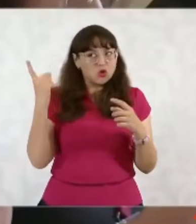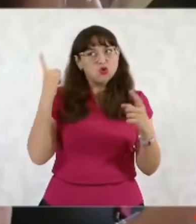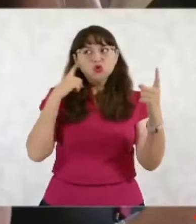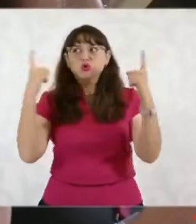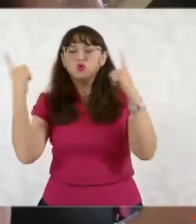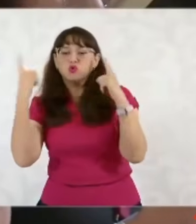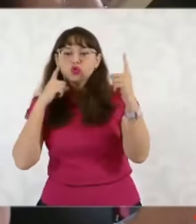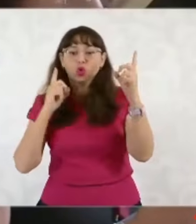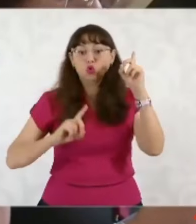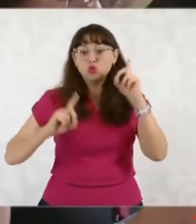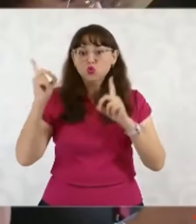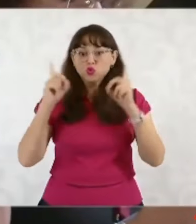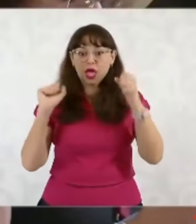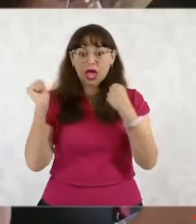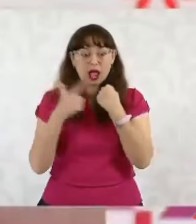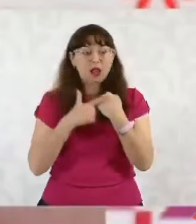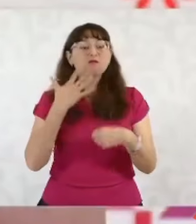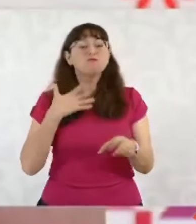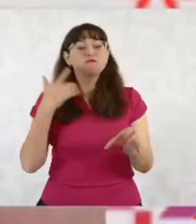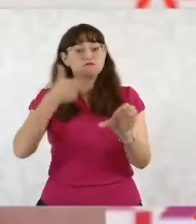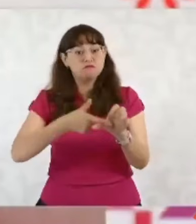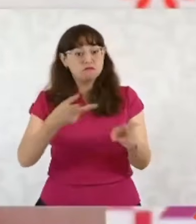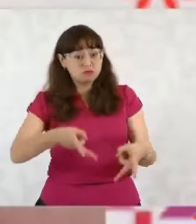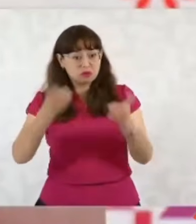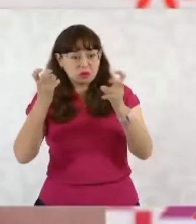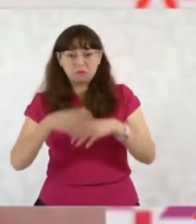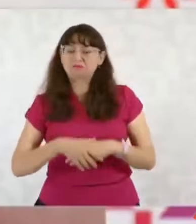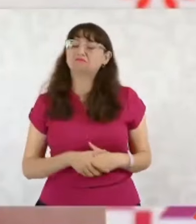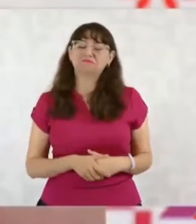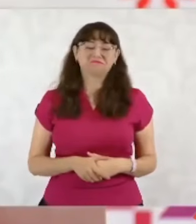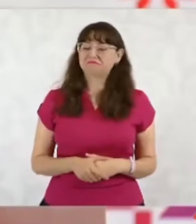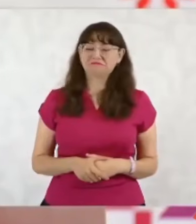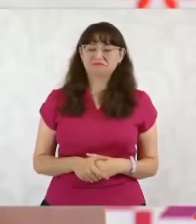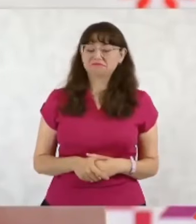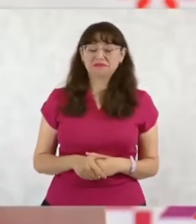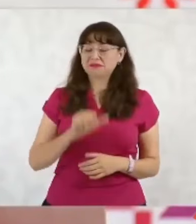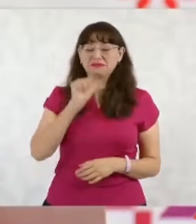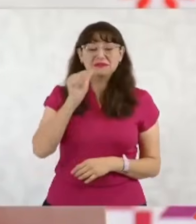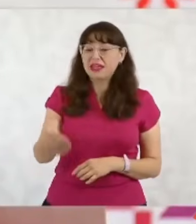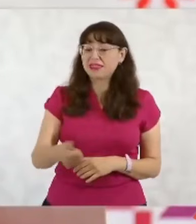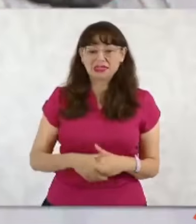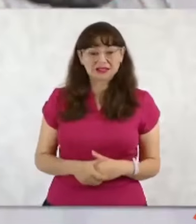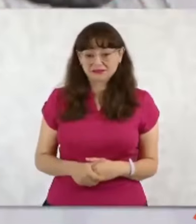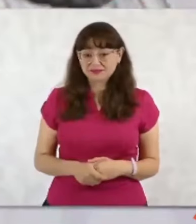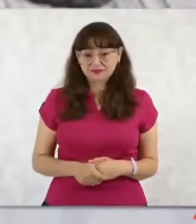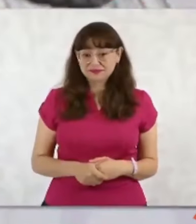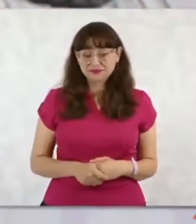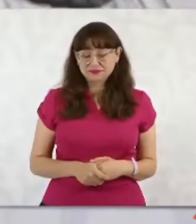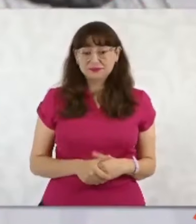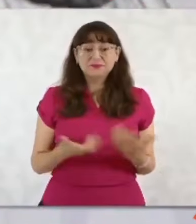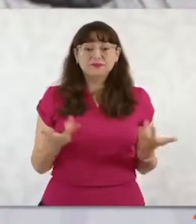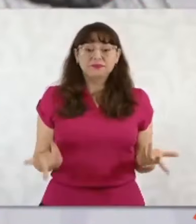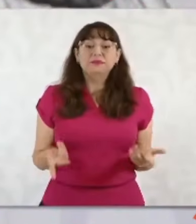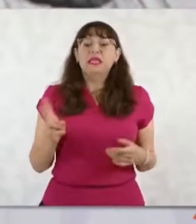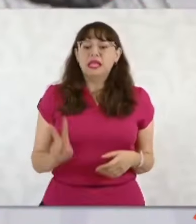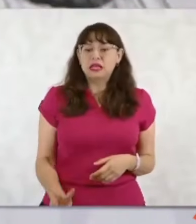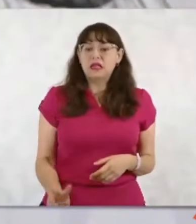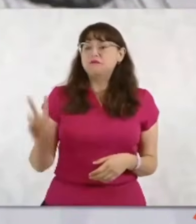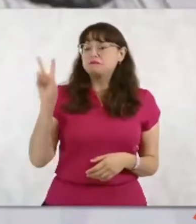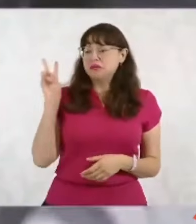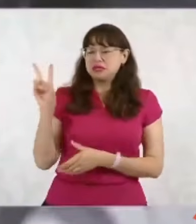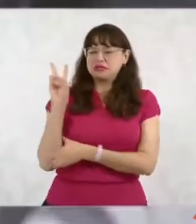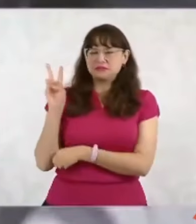López Beltrán con temas de huachicol? No estuvo. Y como lo mencioné el viernes, desde nuestro punto de vista este es un